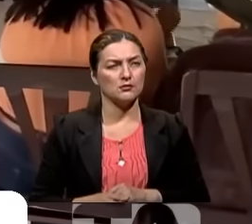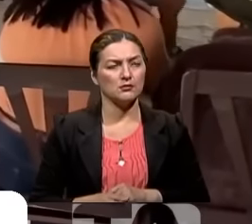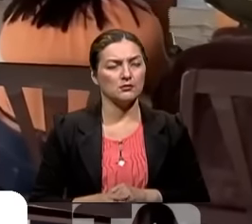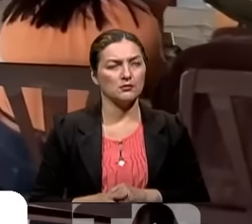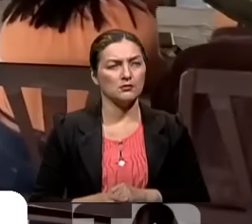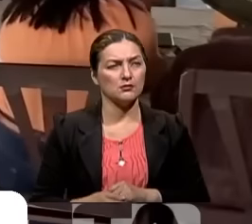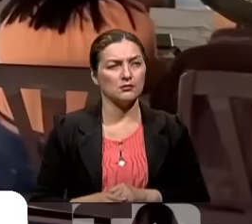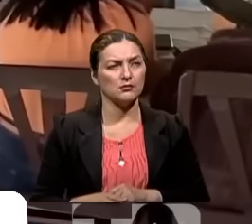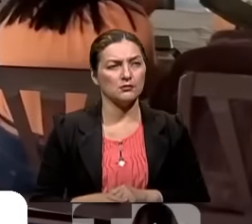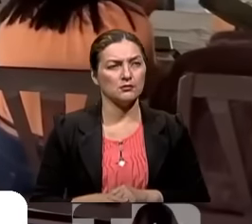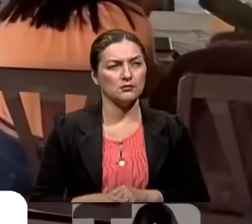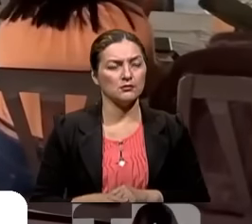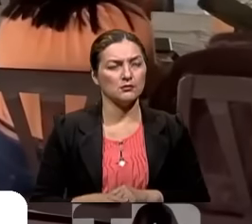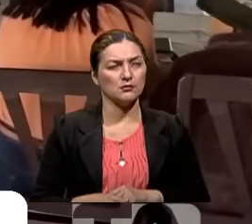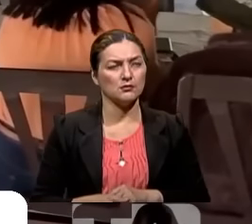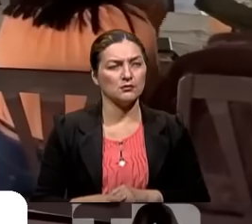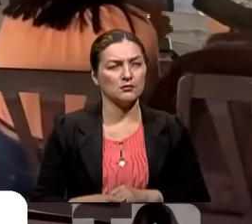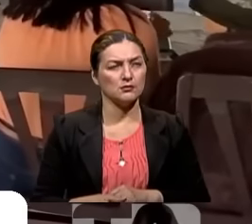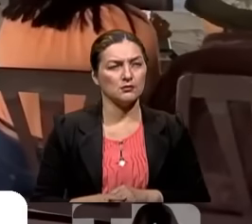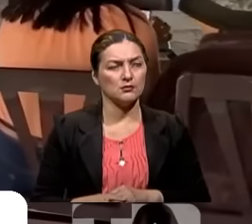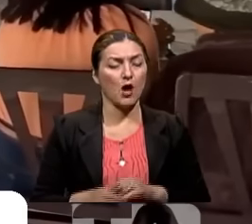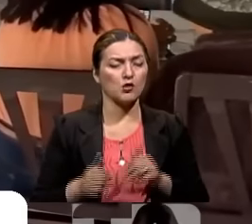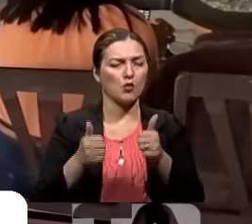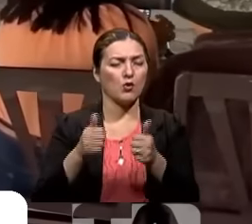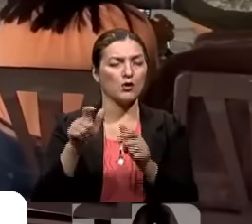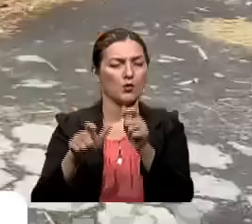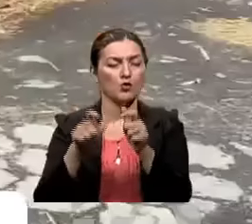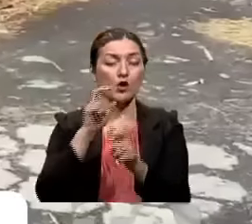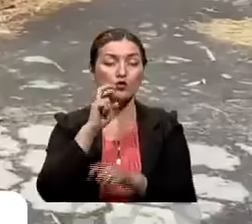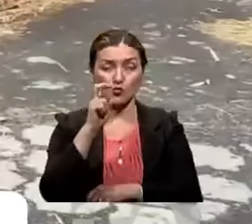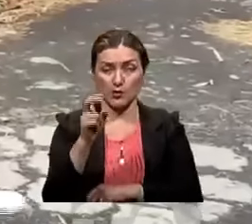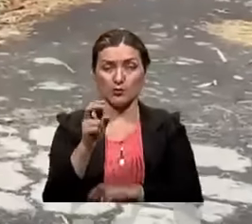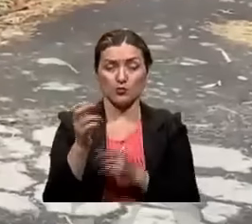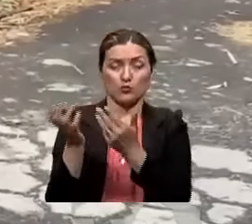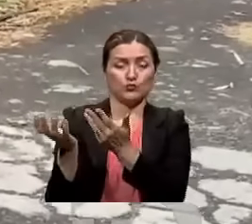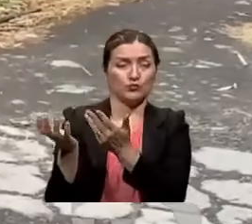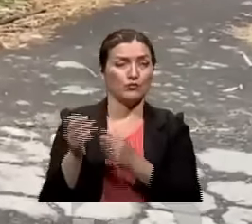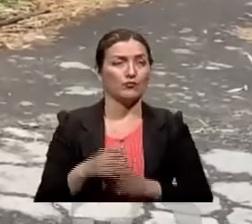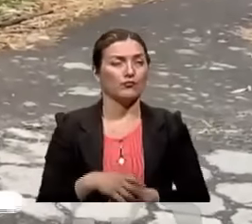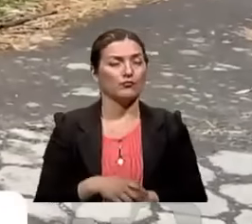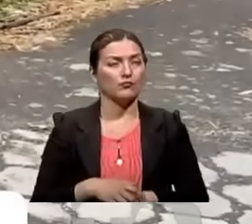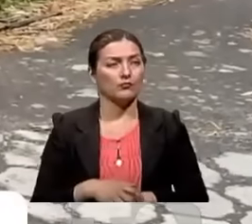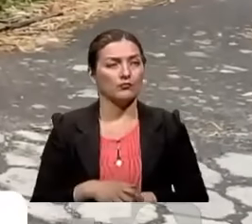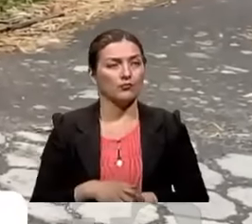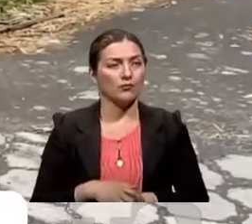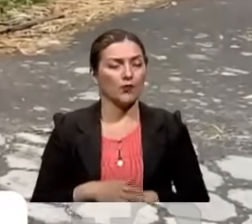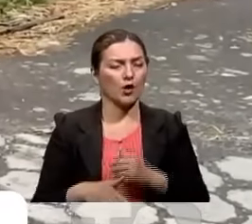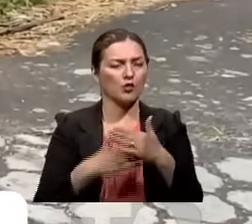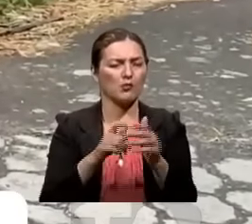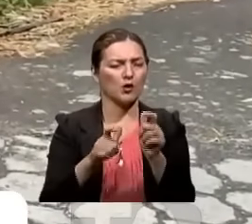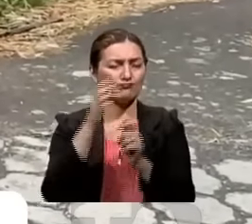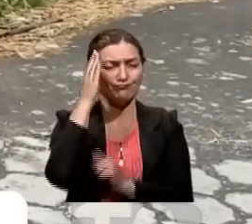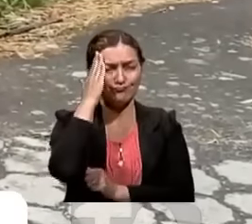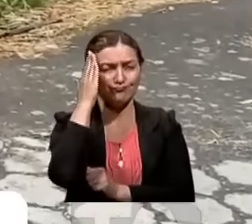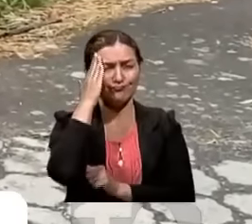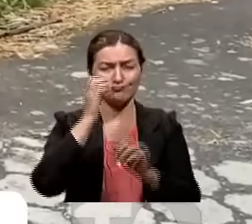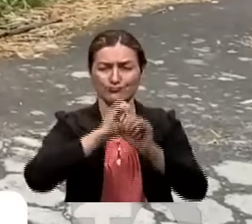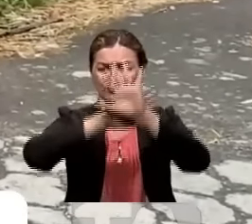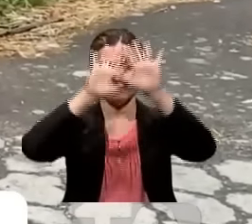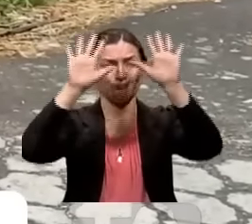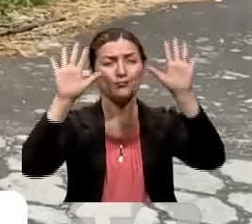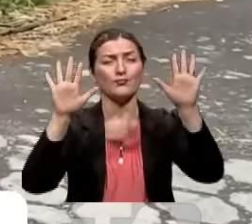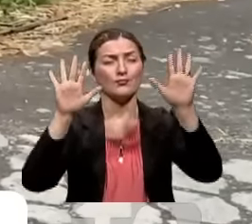es bueno para la ciudadanía, para la provincia, es algo turístico. Entonces, la ciudadanía ya se ha manifestado, ha dicho clarito de